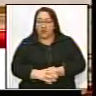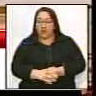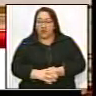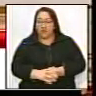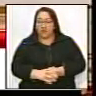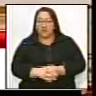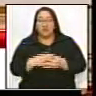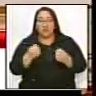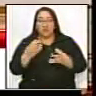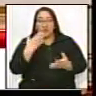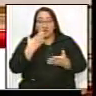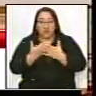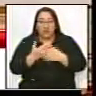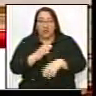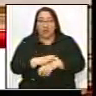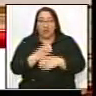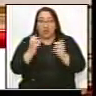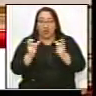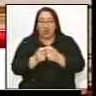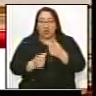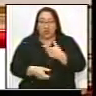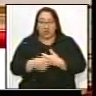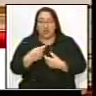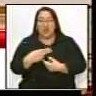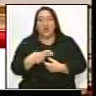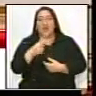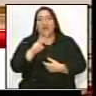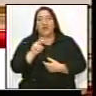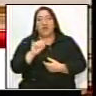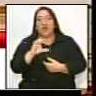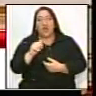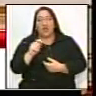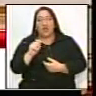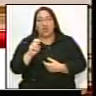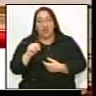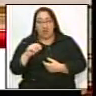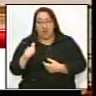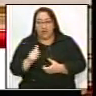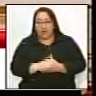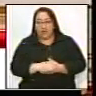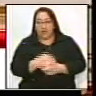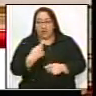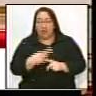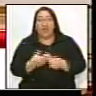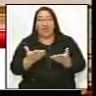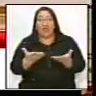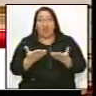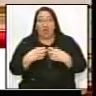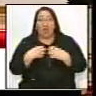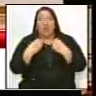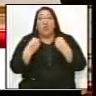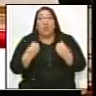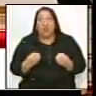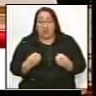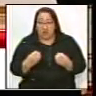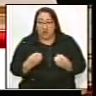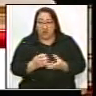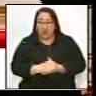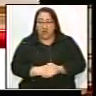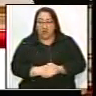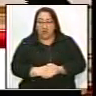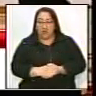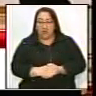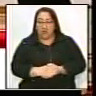Bueno, gracias doctora Jenny Vilca Tomar de la Torre por darnos esta oportunidad